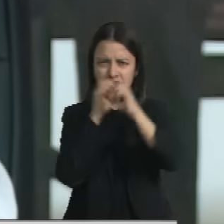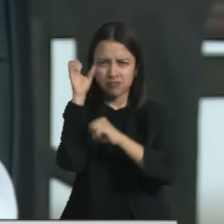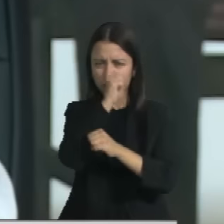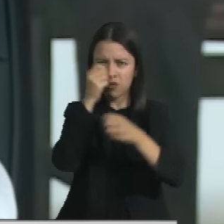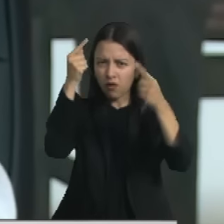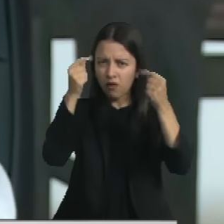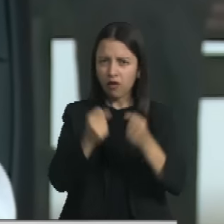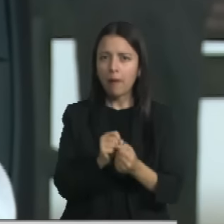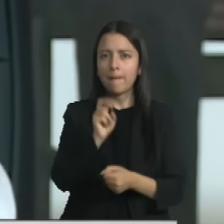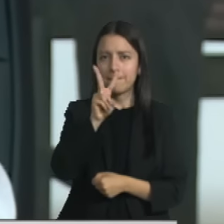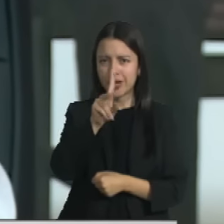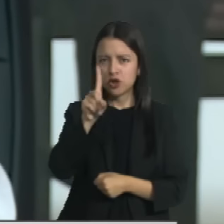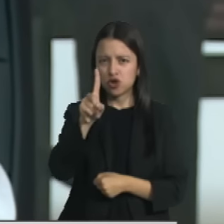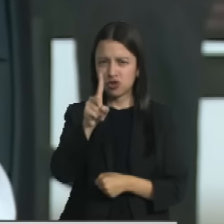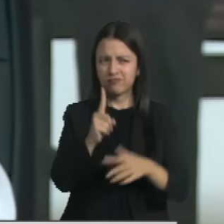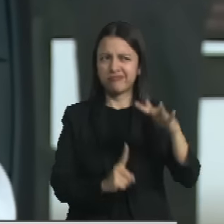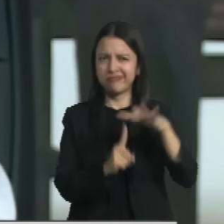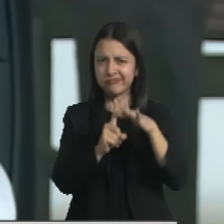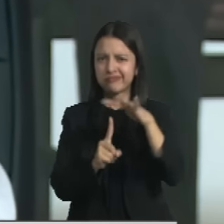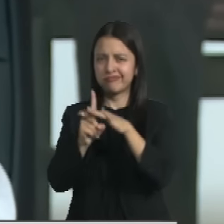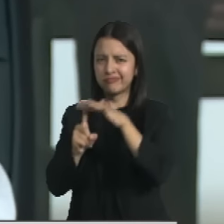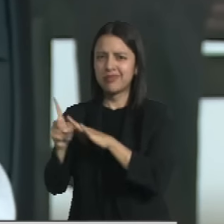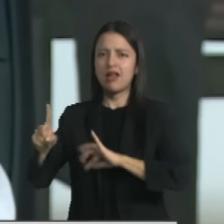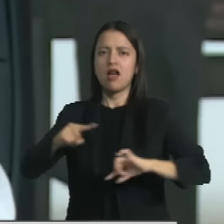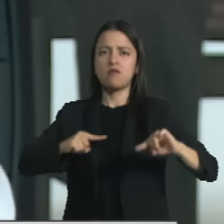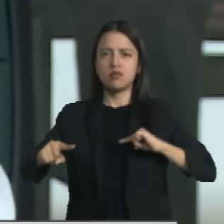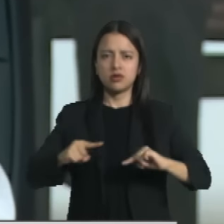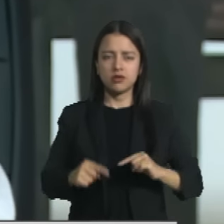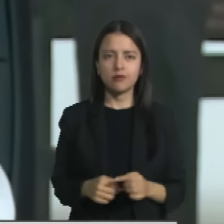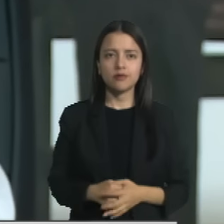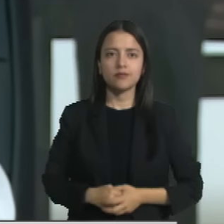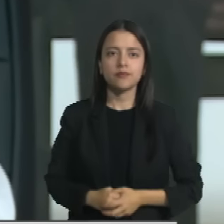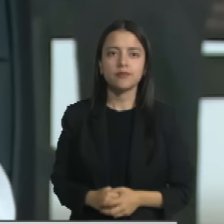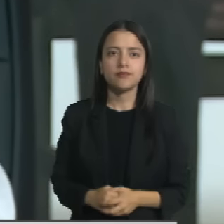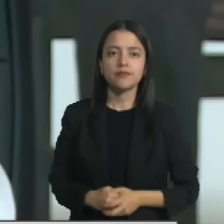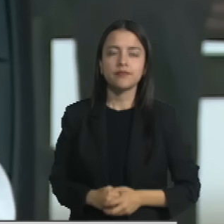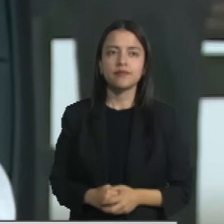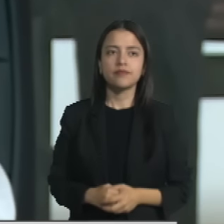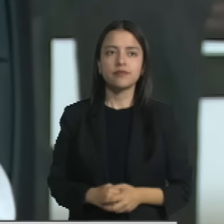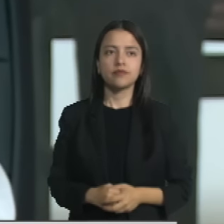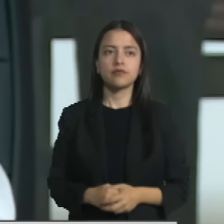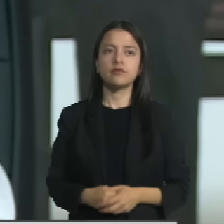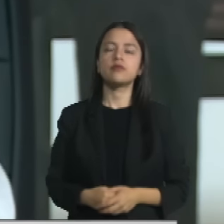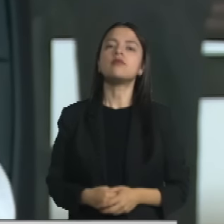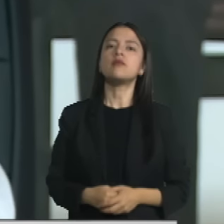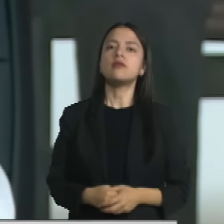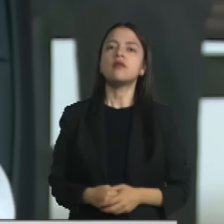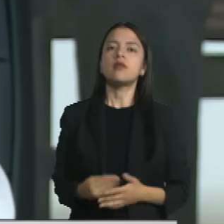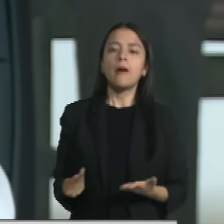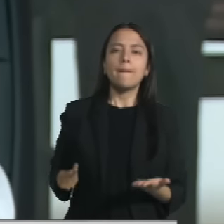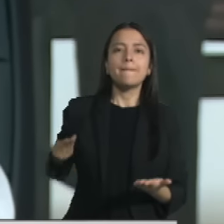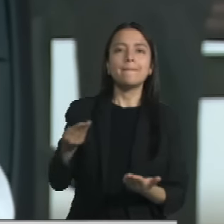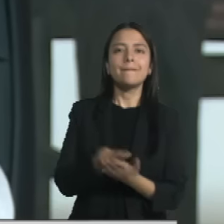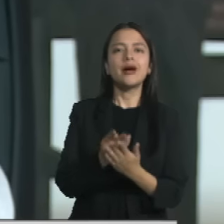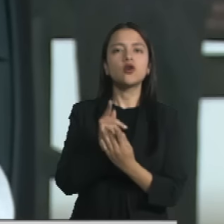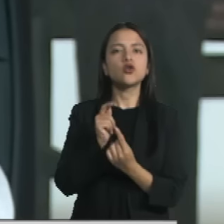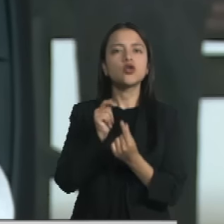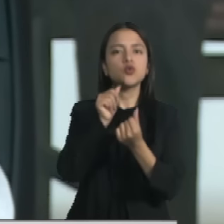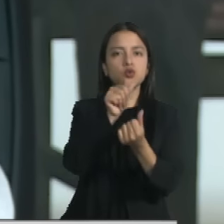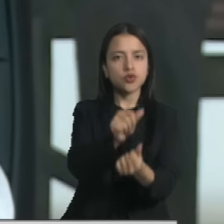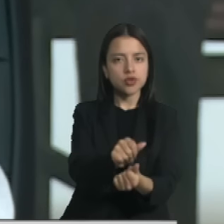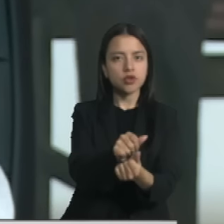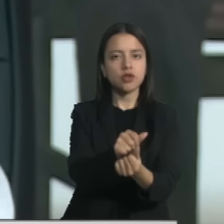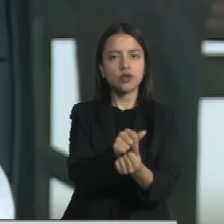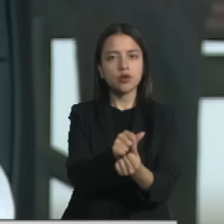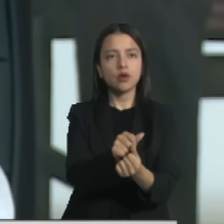administrativos. Hemos evidenciado fallas que se siguen presentando en los pagos de subsidios aún